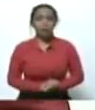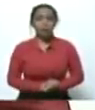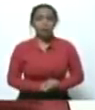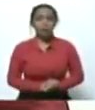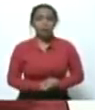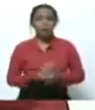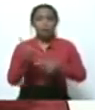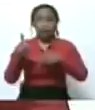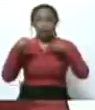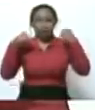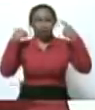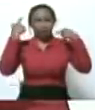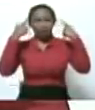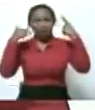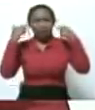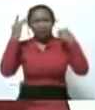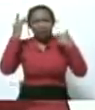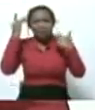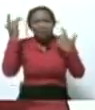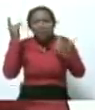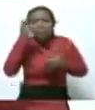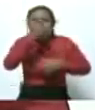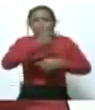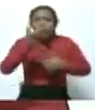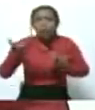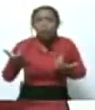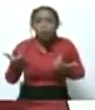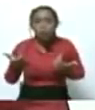Son locuras de gente que vive